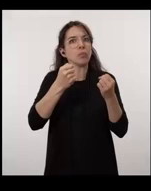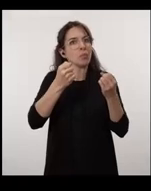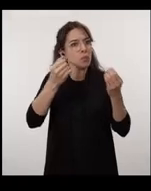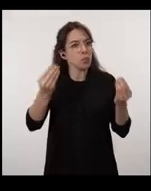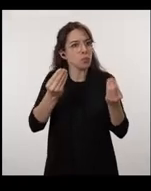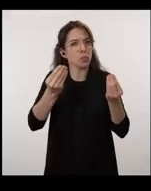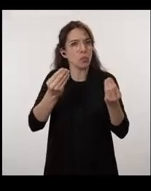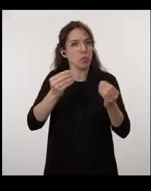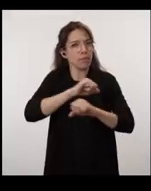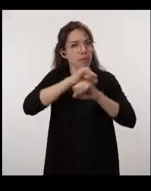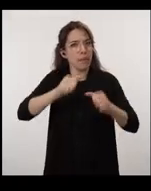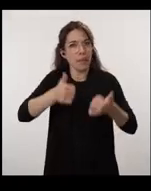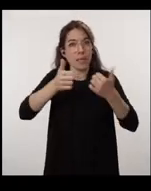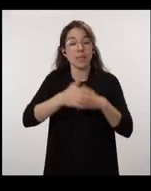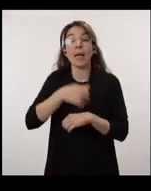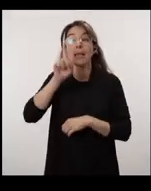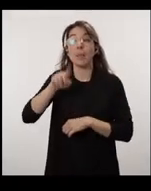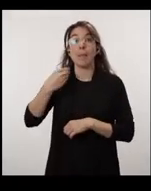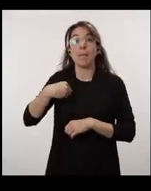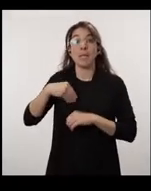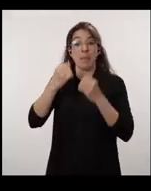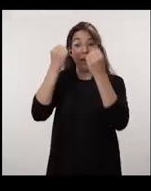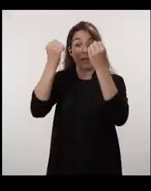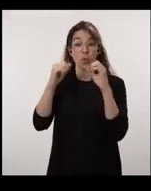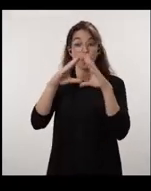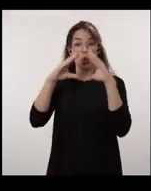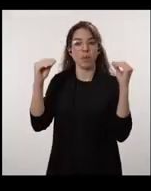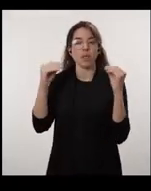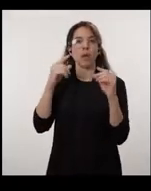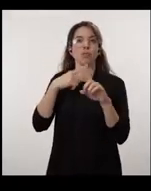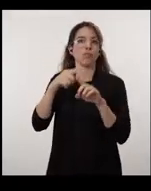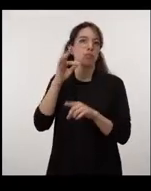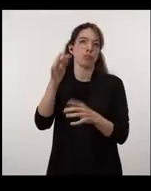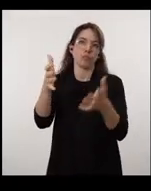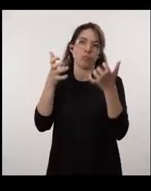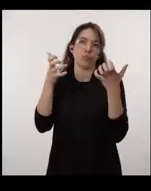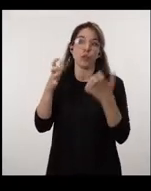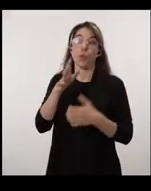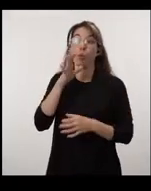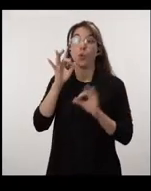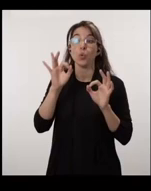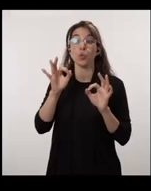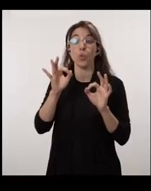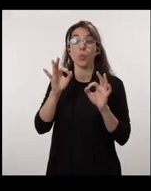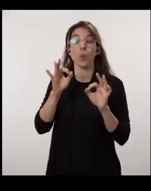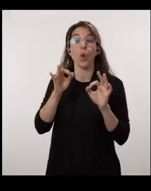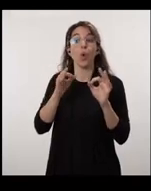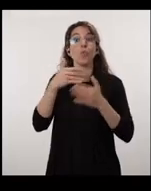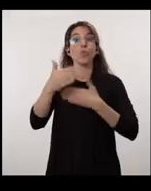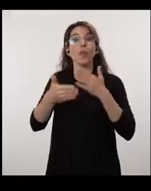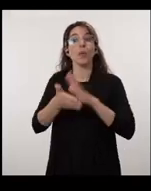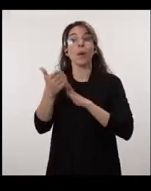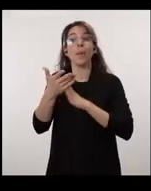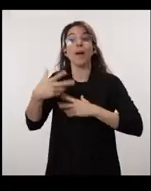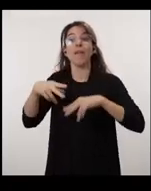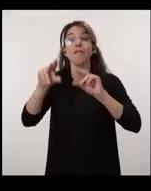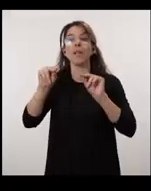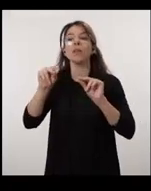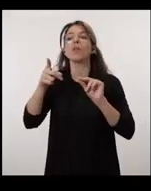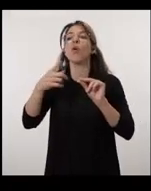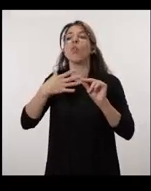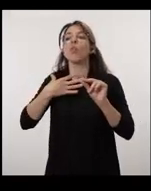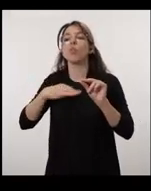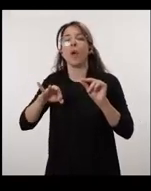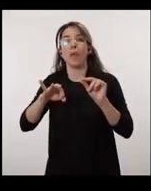para la propia universidad porque al final del proceso existe la posibilidad de recomendar o no la continuidad de ese investigador